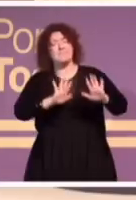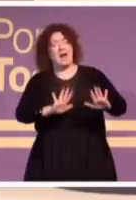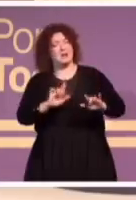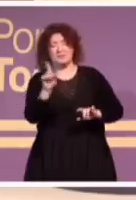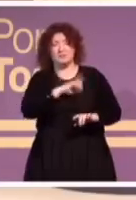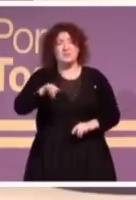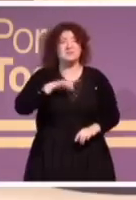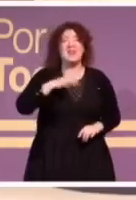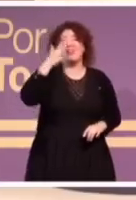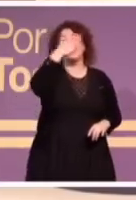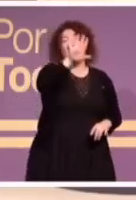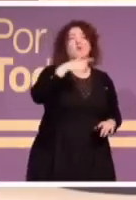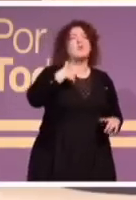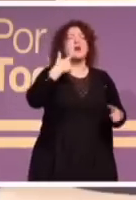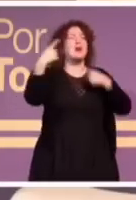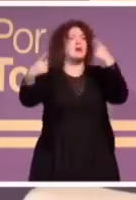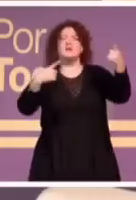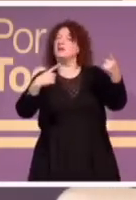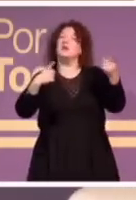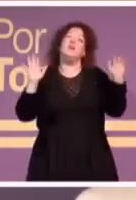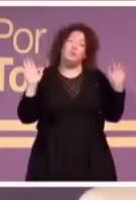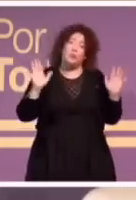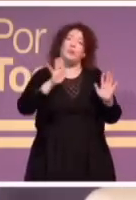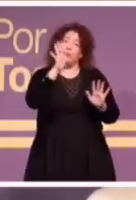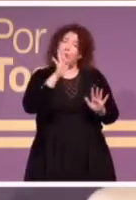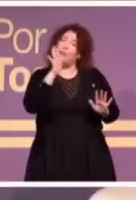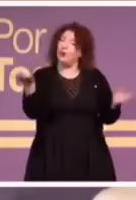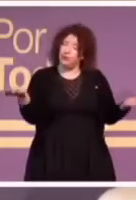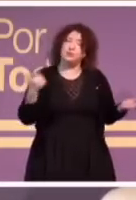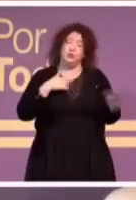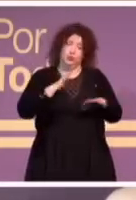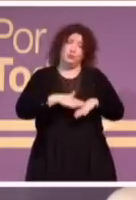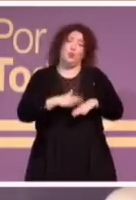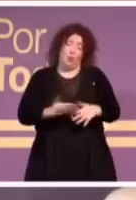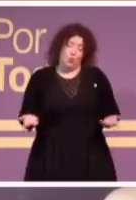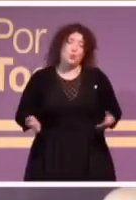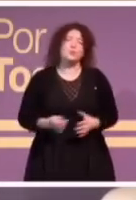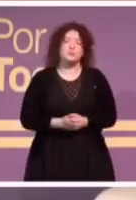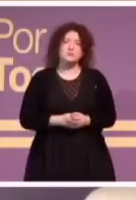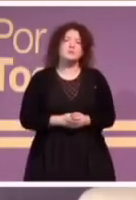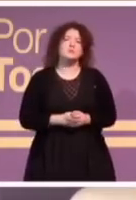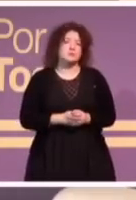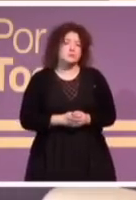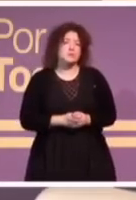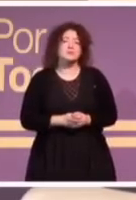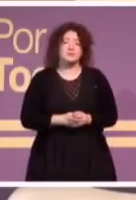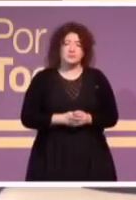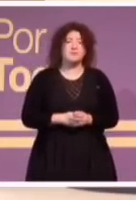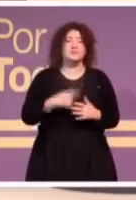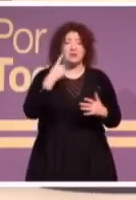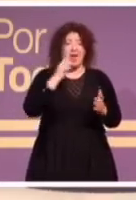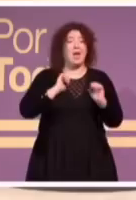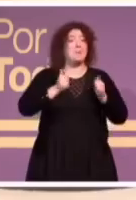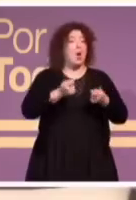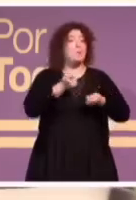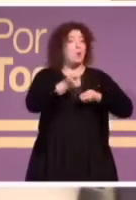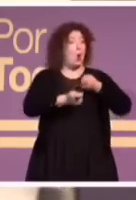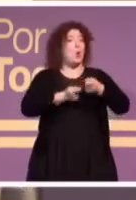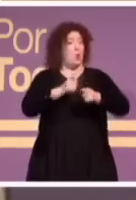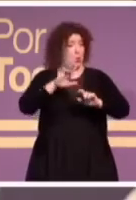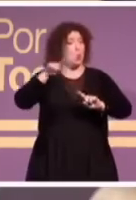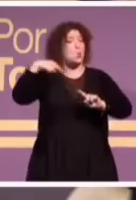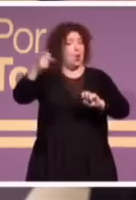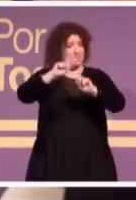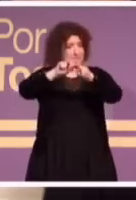nos responden que recibimos esa violencia porque nos la merecemos. Quien siembra vientos, recoge tempestades. Eso lo ha